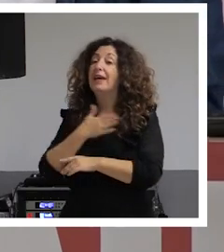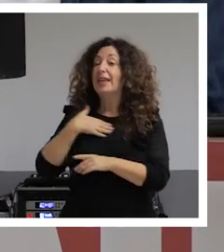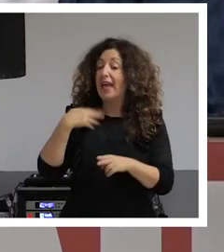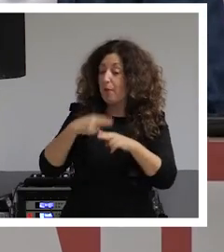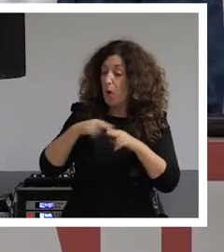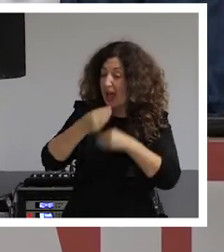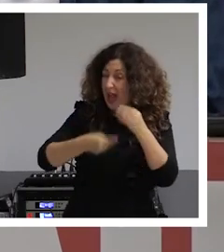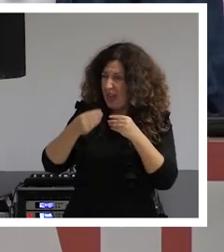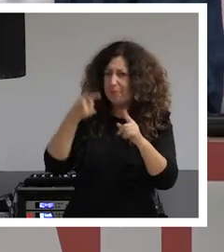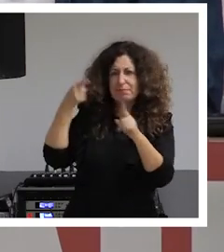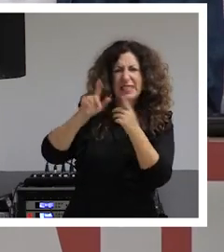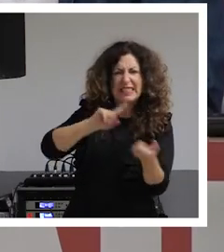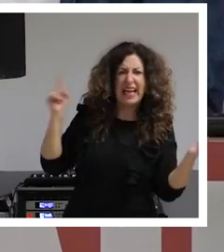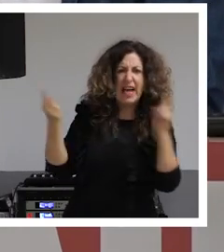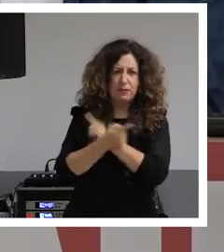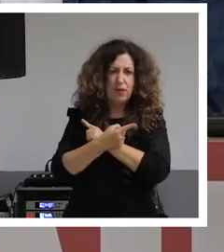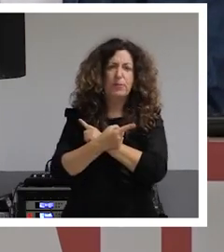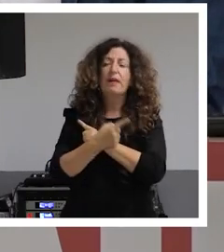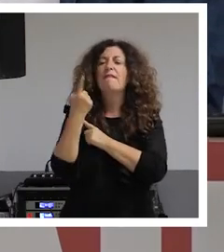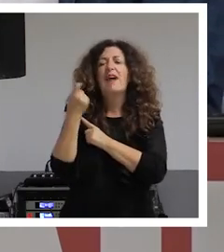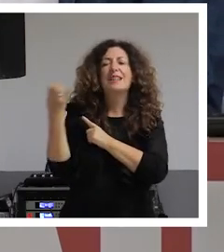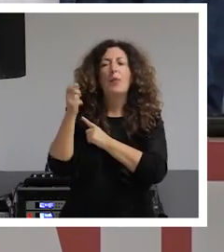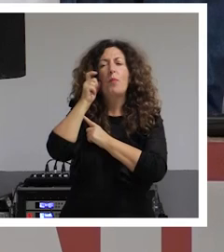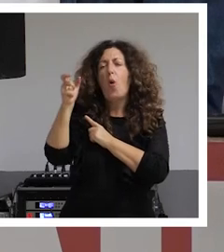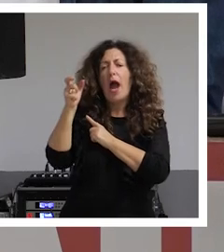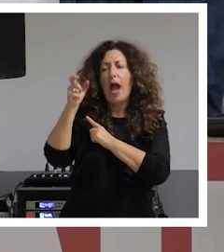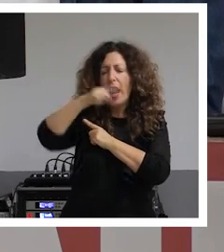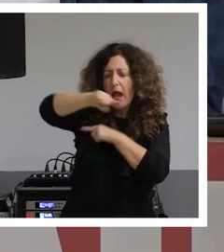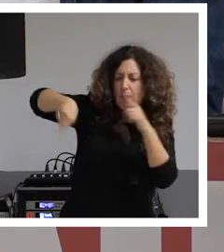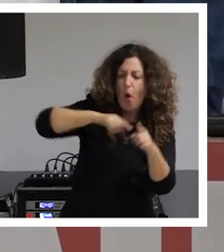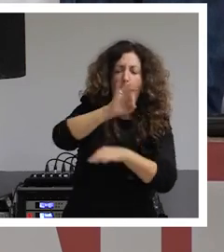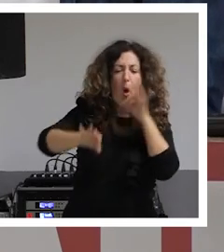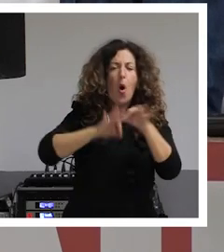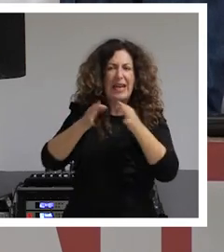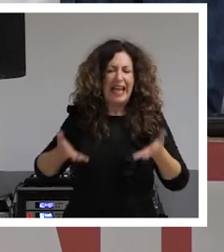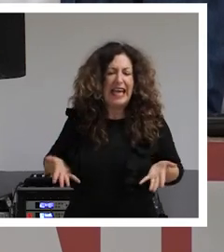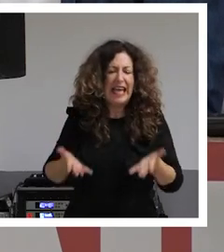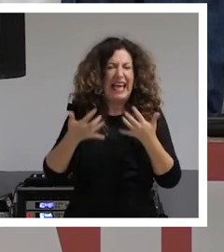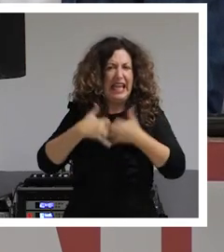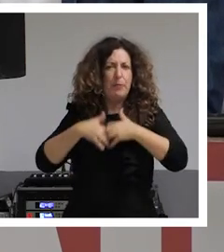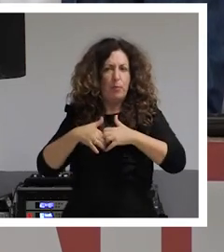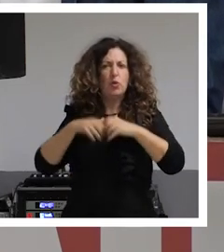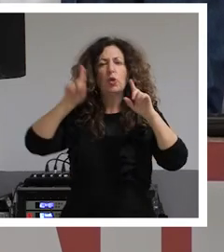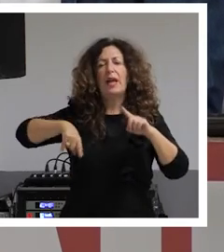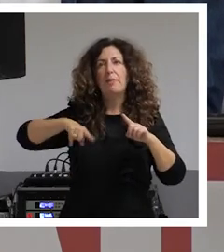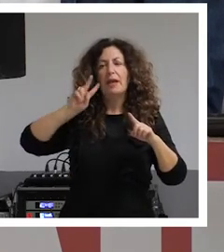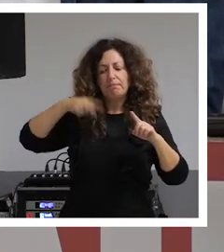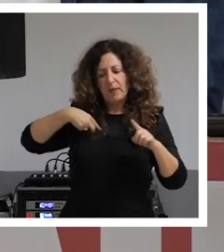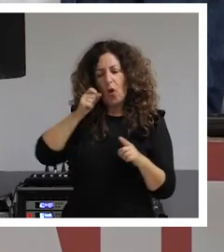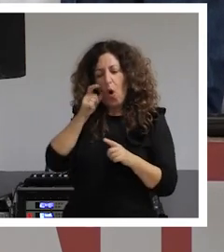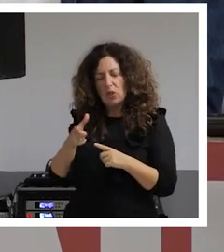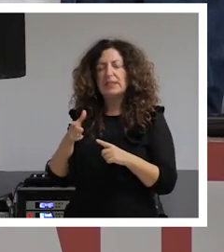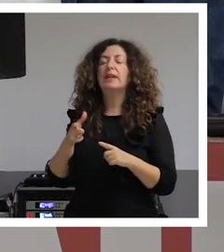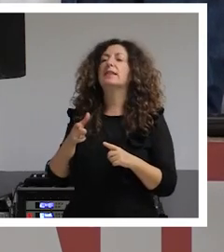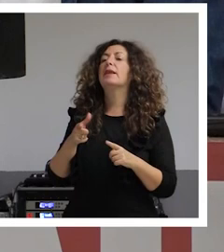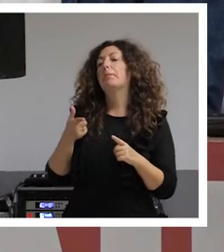políticas transformadoras hace falta pueblo organizado que las impulse pero también pueblo consciente que genere un